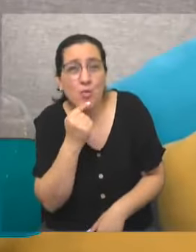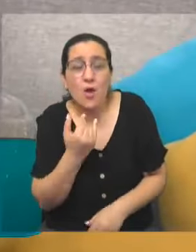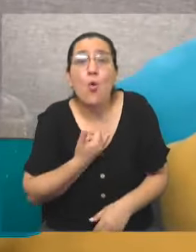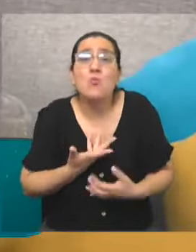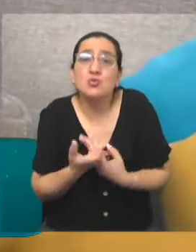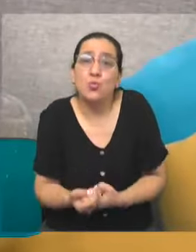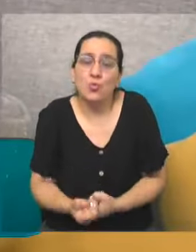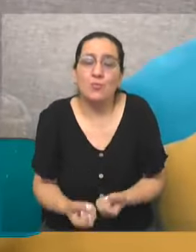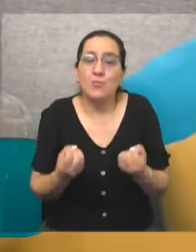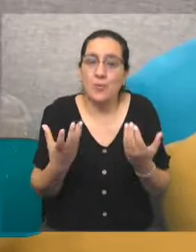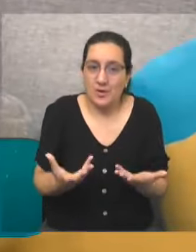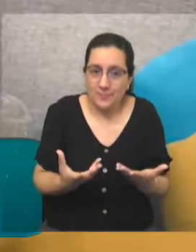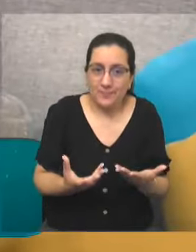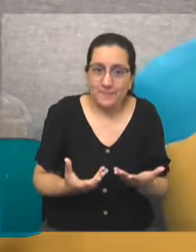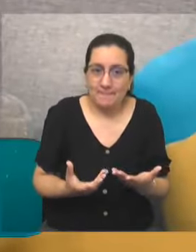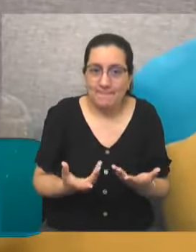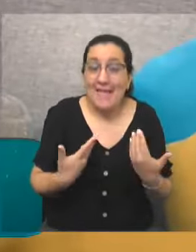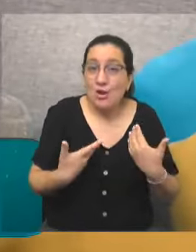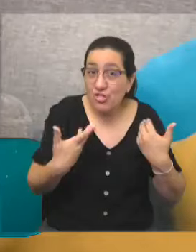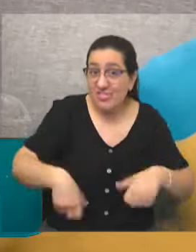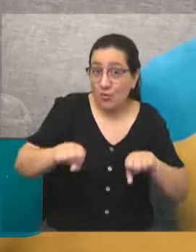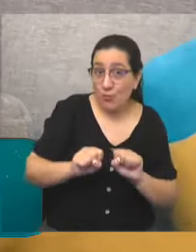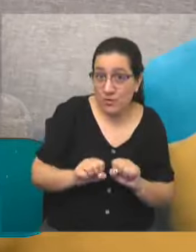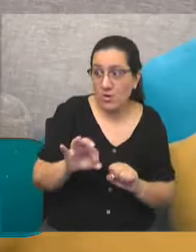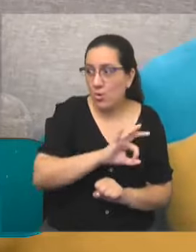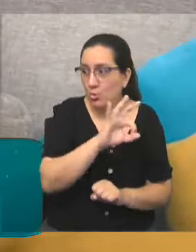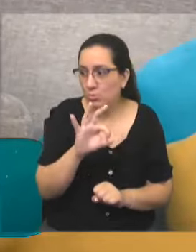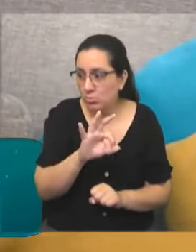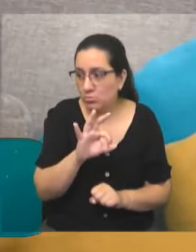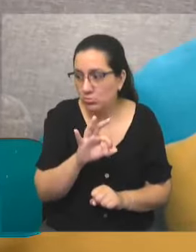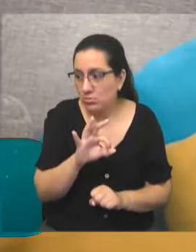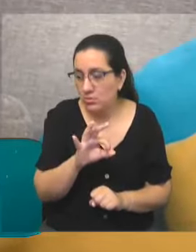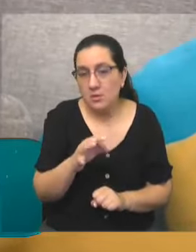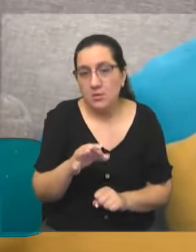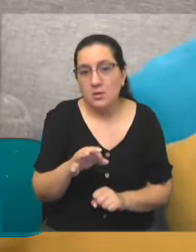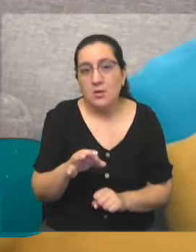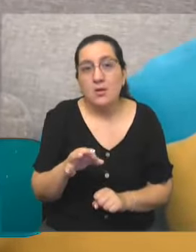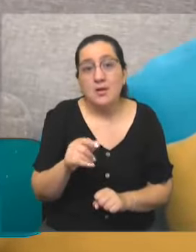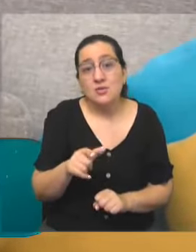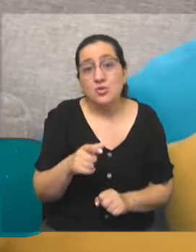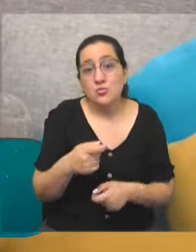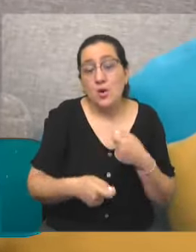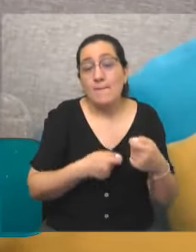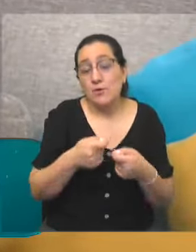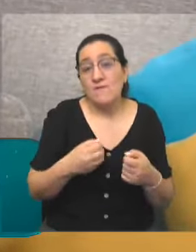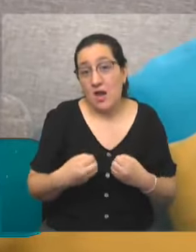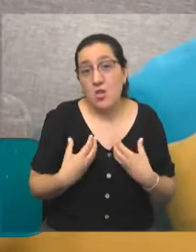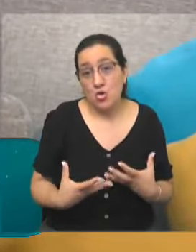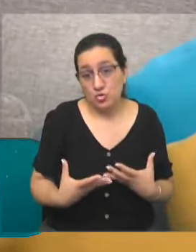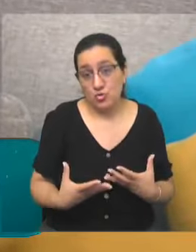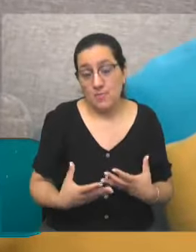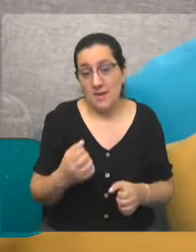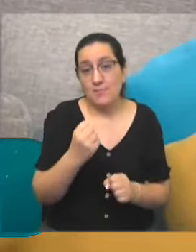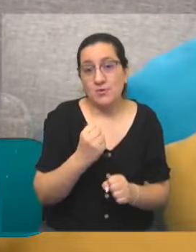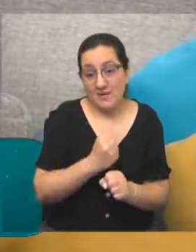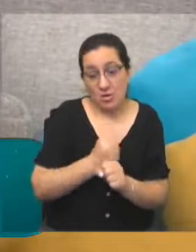que decís, Flor, de descubrir, ¿no? o de esos límites también es un aporte valioso para poder trabajar